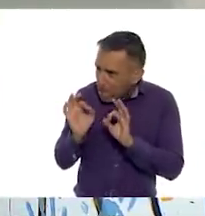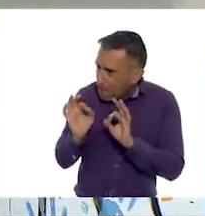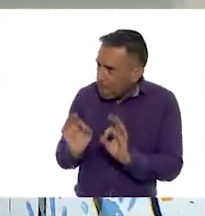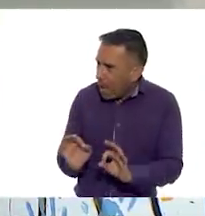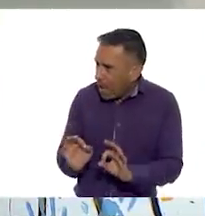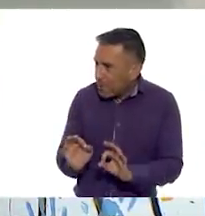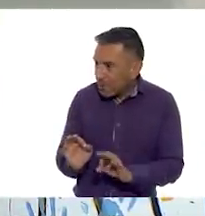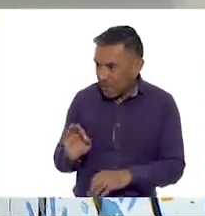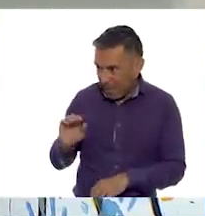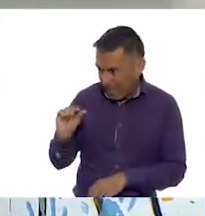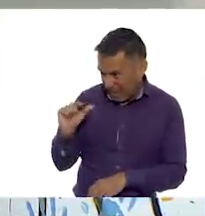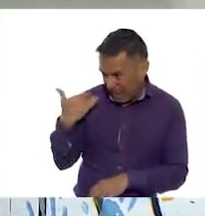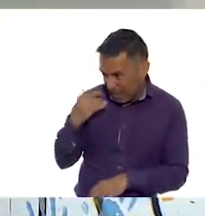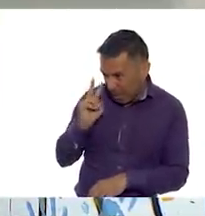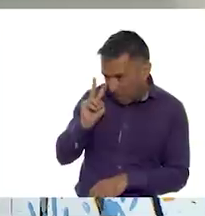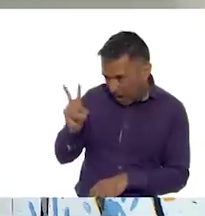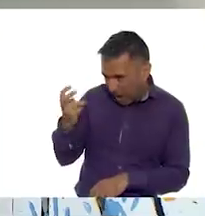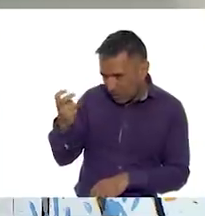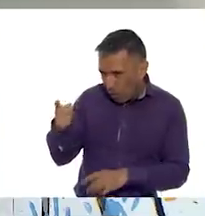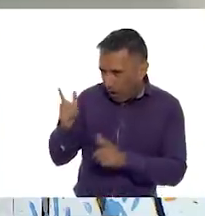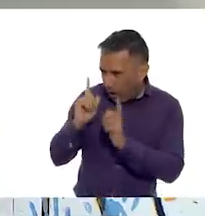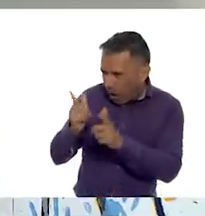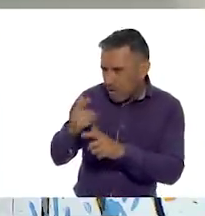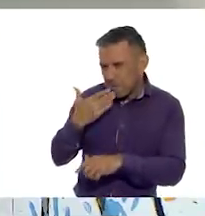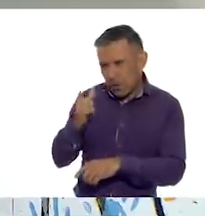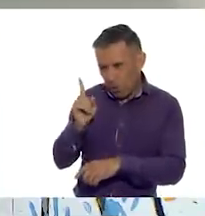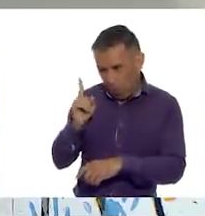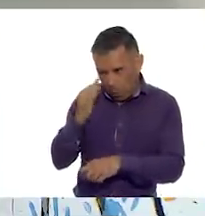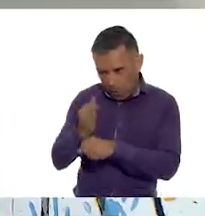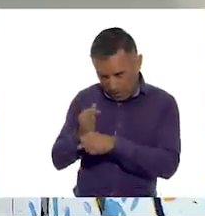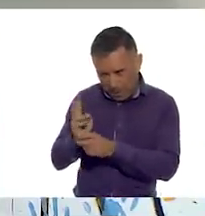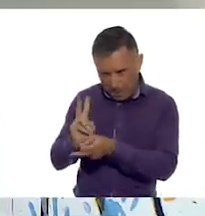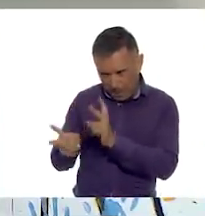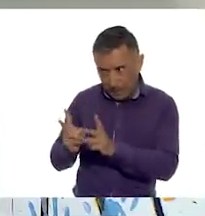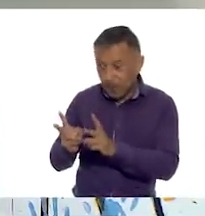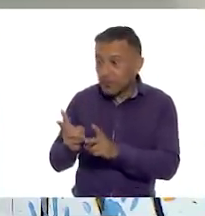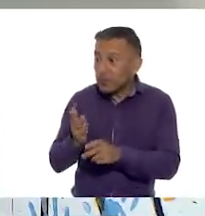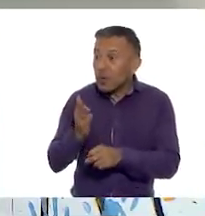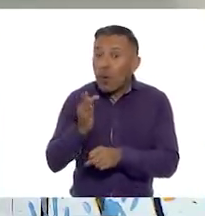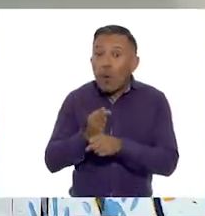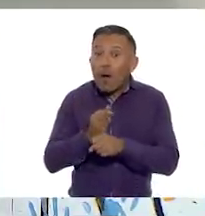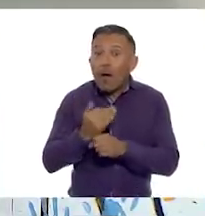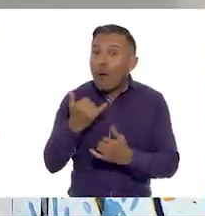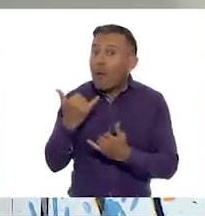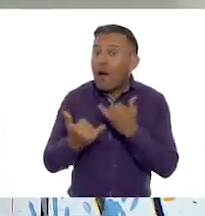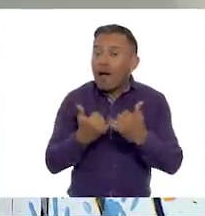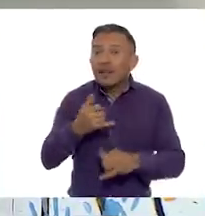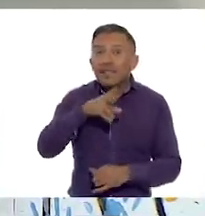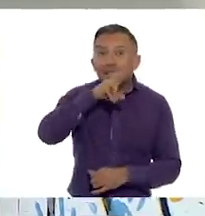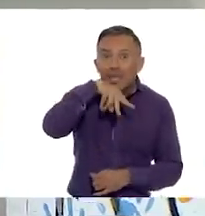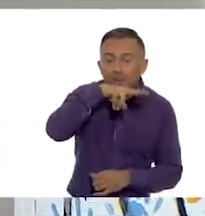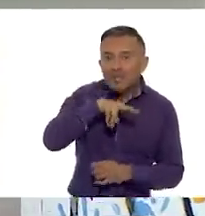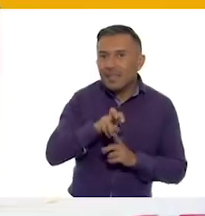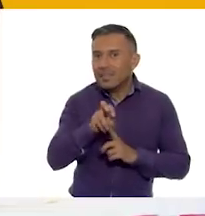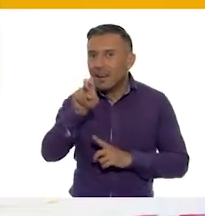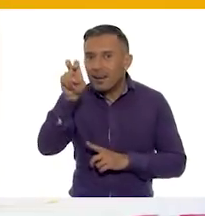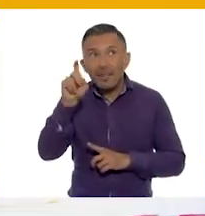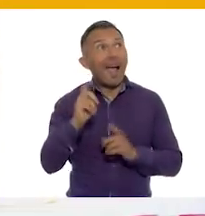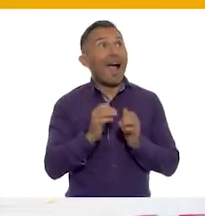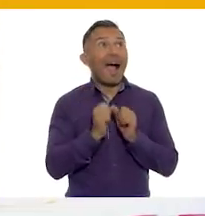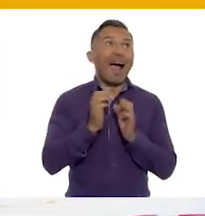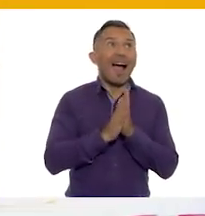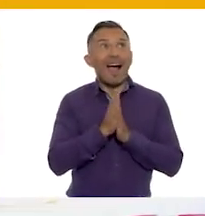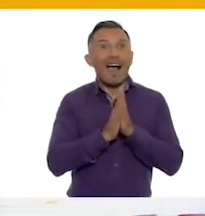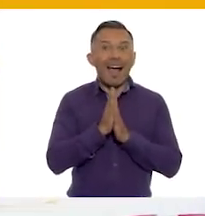viste y todo esto que te pasó. ¡Ah! Vamos a jugar serpientes y escaleras. ¡Ah! Pero,